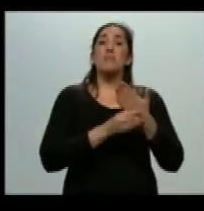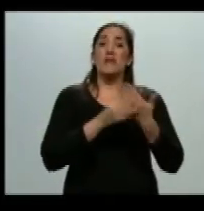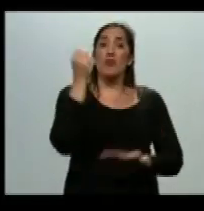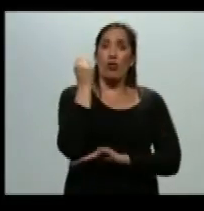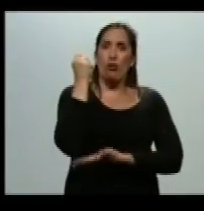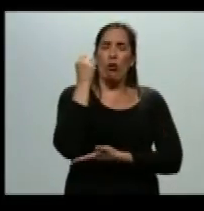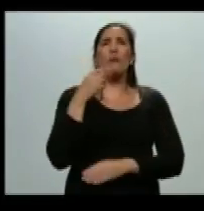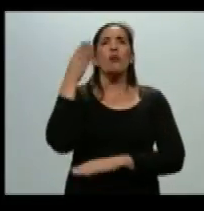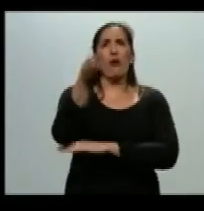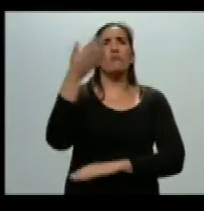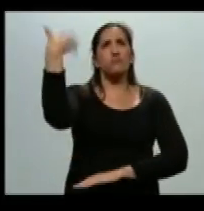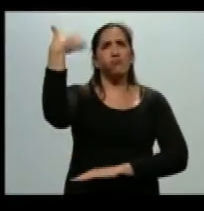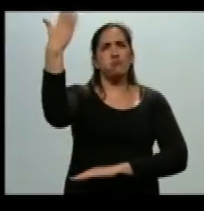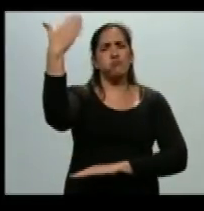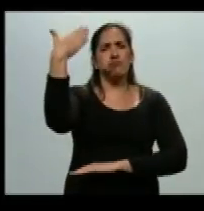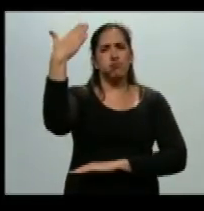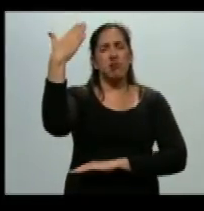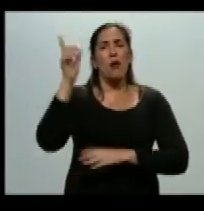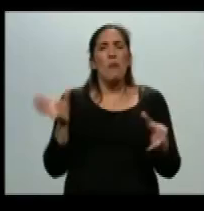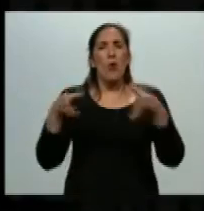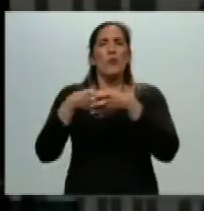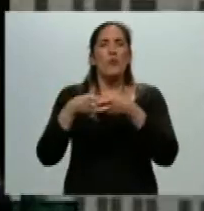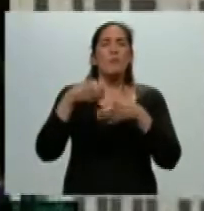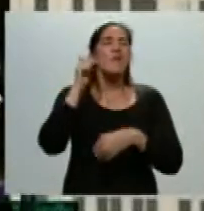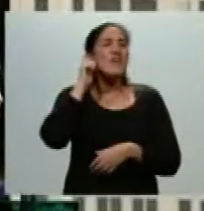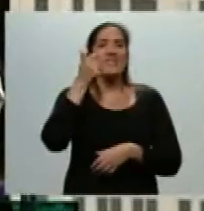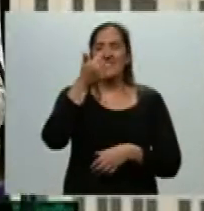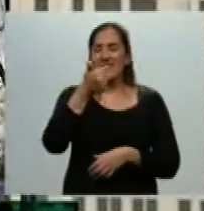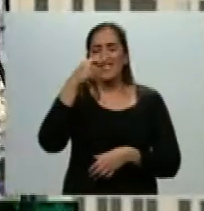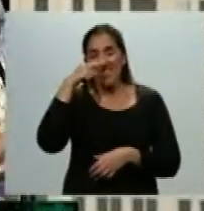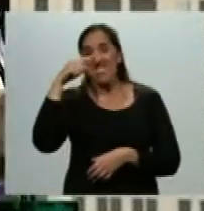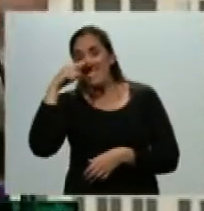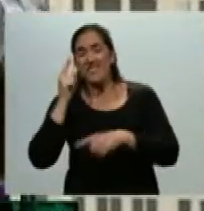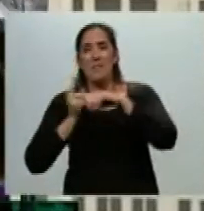ante el G77 más China, porque